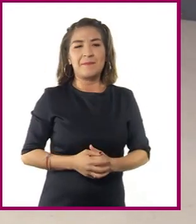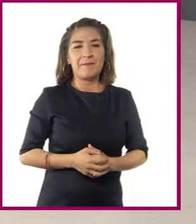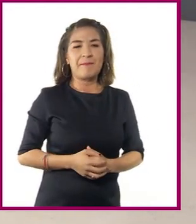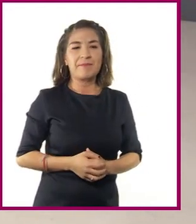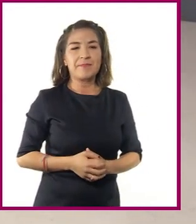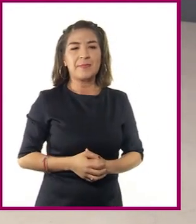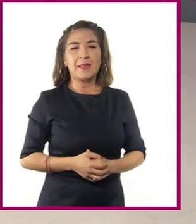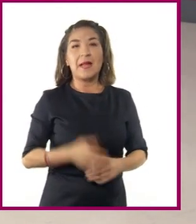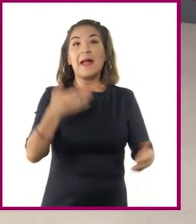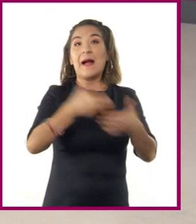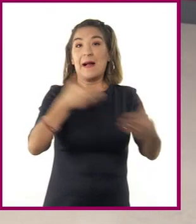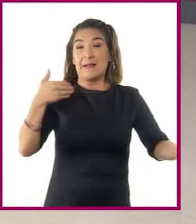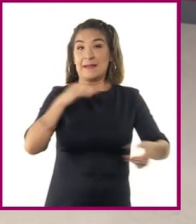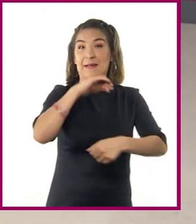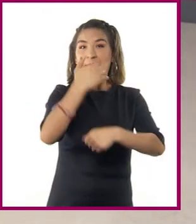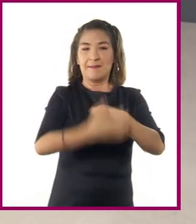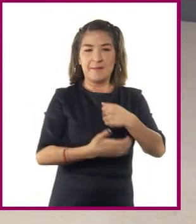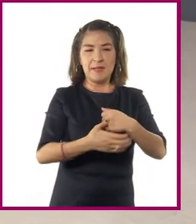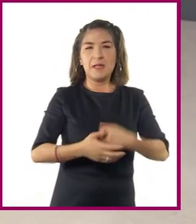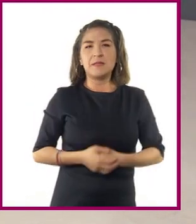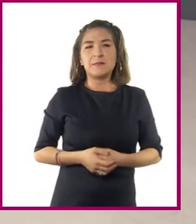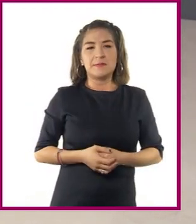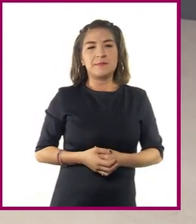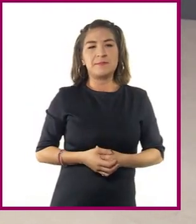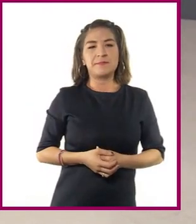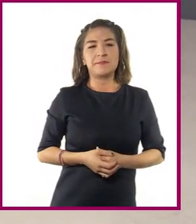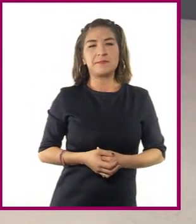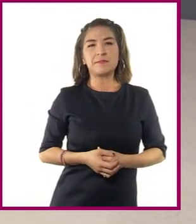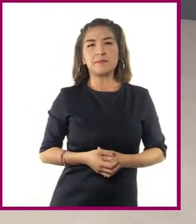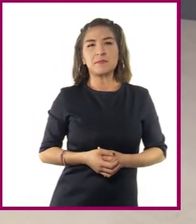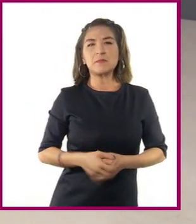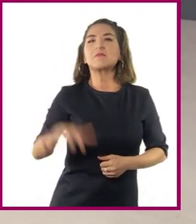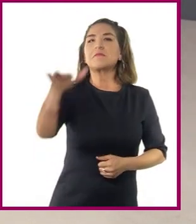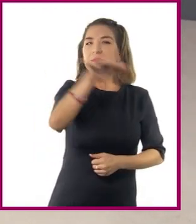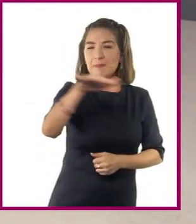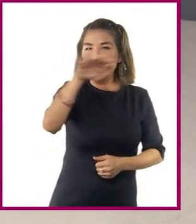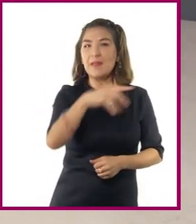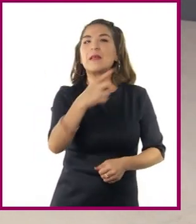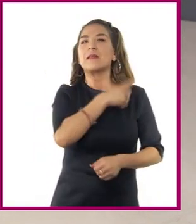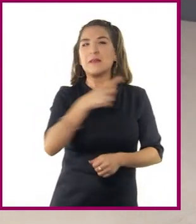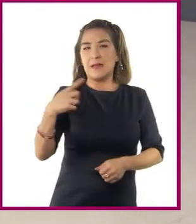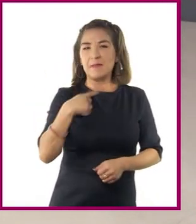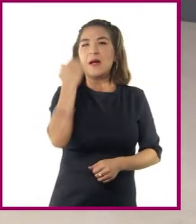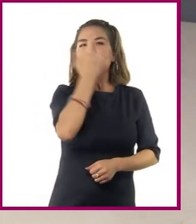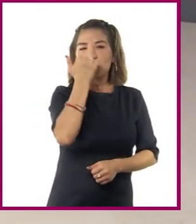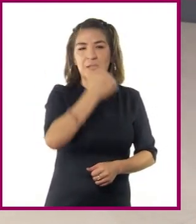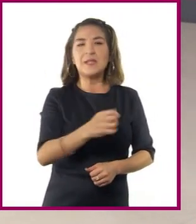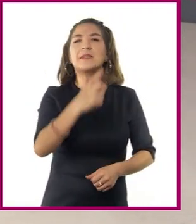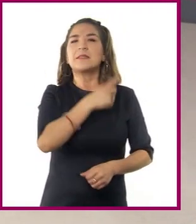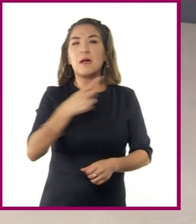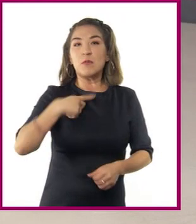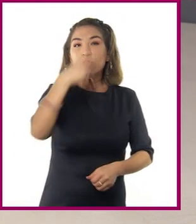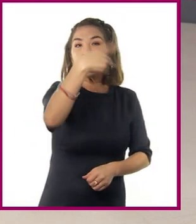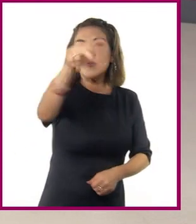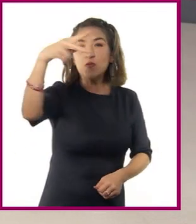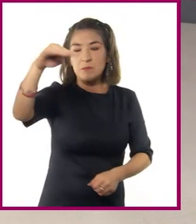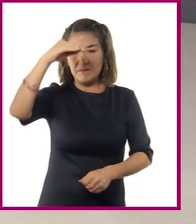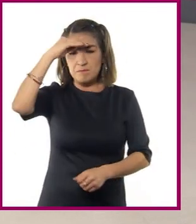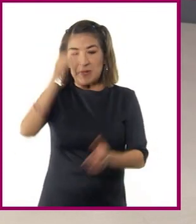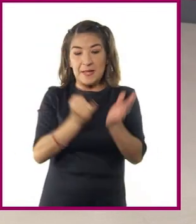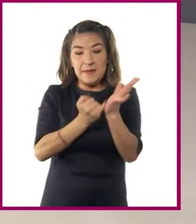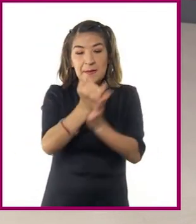Antes de concluir, invito a las alumnas y alumnos a recordar la importancia de tomar sus propias decisiones.